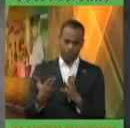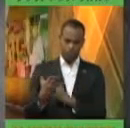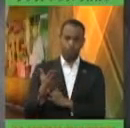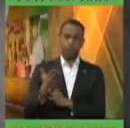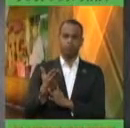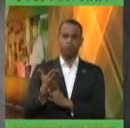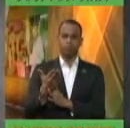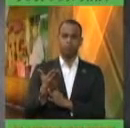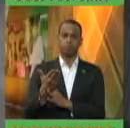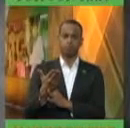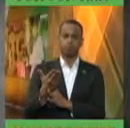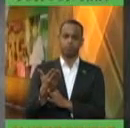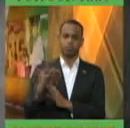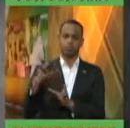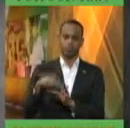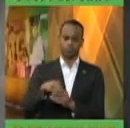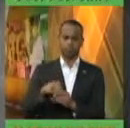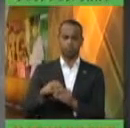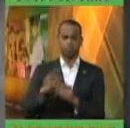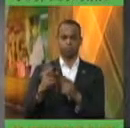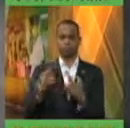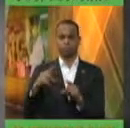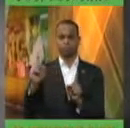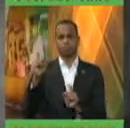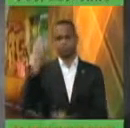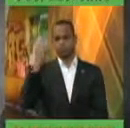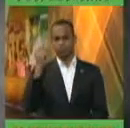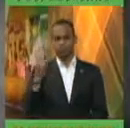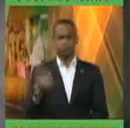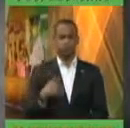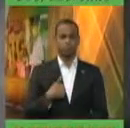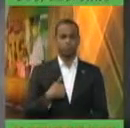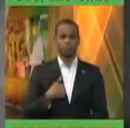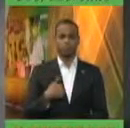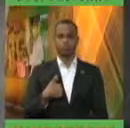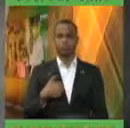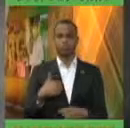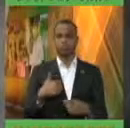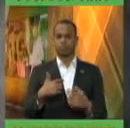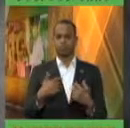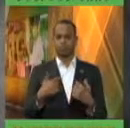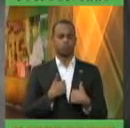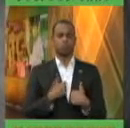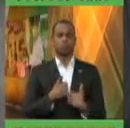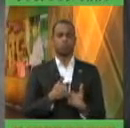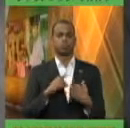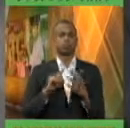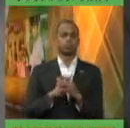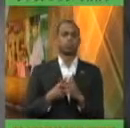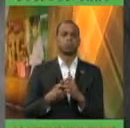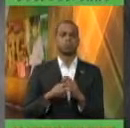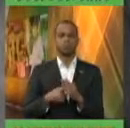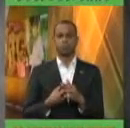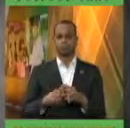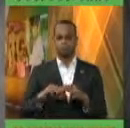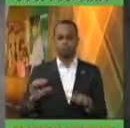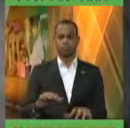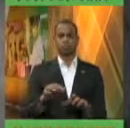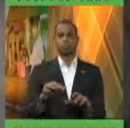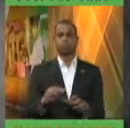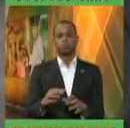éste sea efectiva si no puedo yo por mi cuenta comenzar a hacer acceso